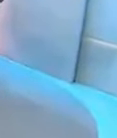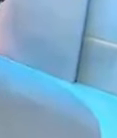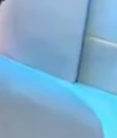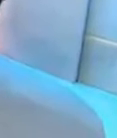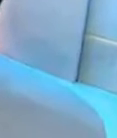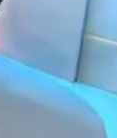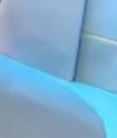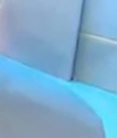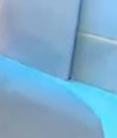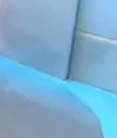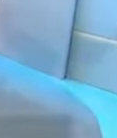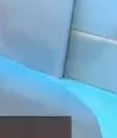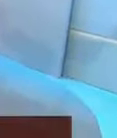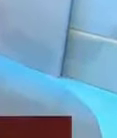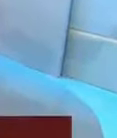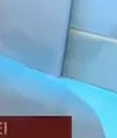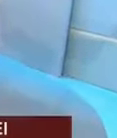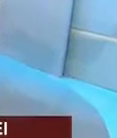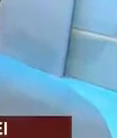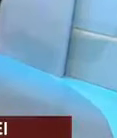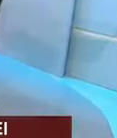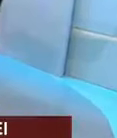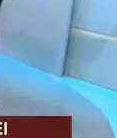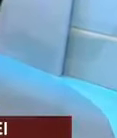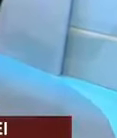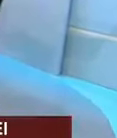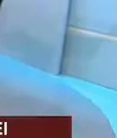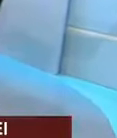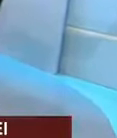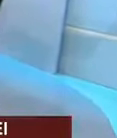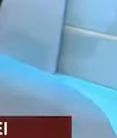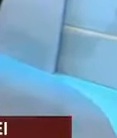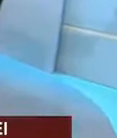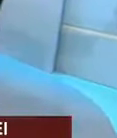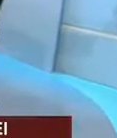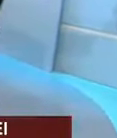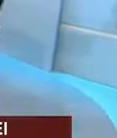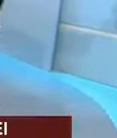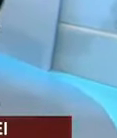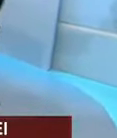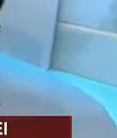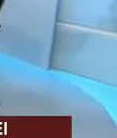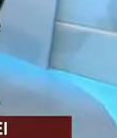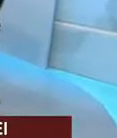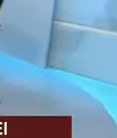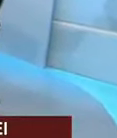buenos días, bienvenidos a una nueva edición de Hablemos del COVID. Hoy una nueva semana, día 50 del estado de emergencia.